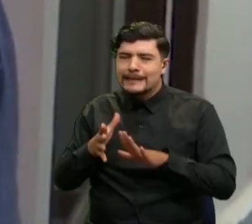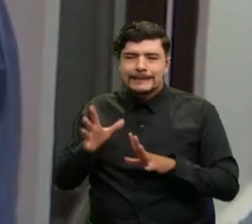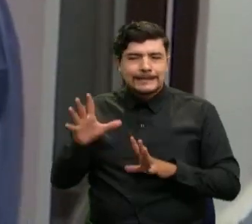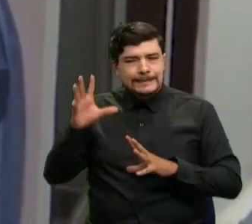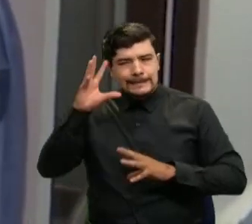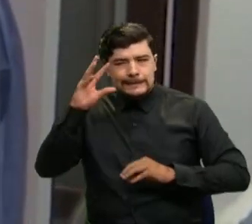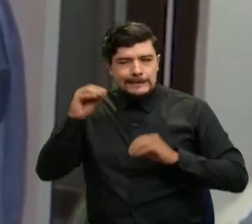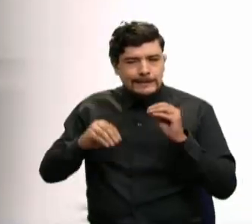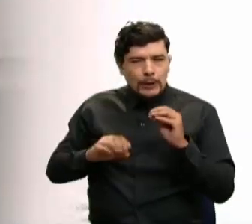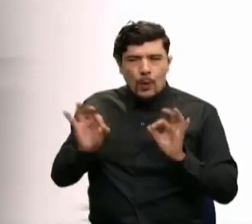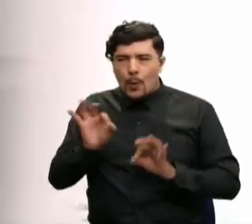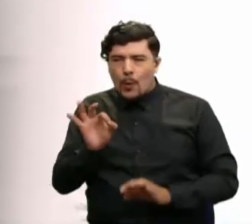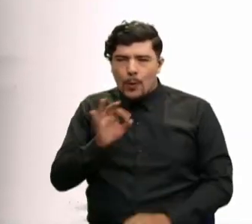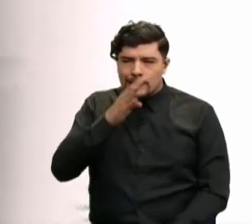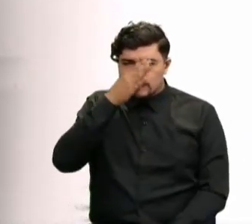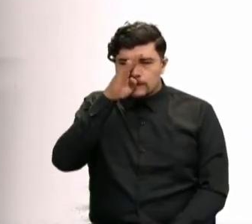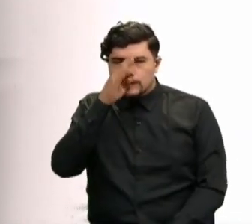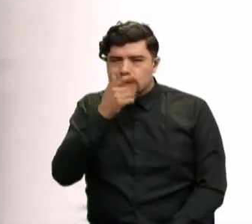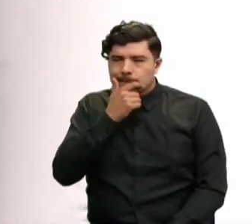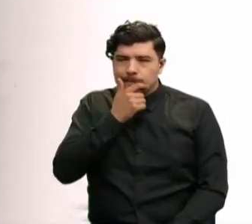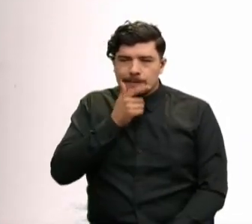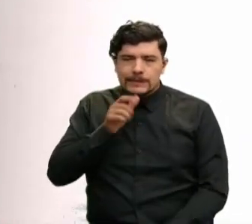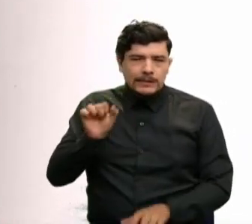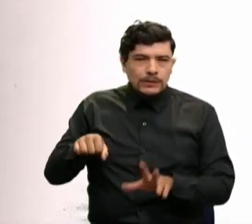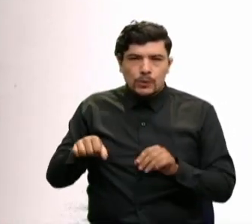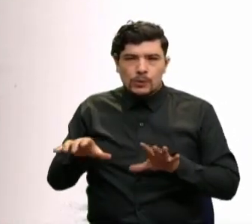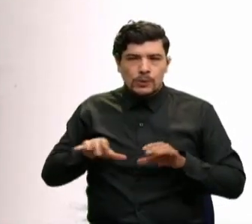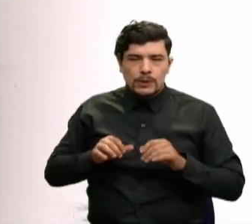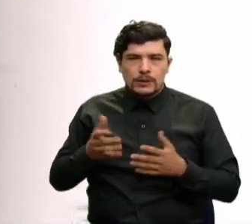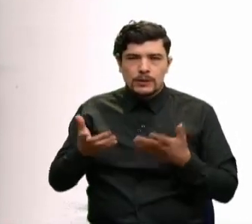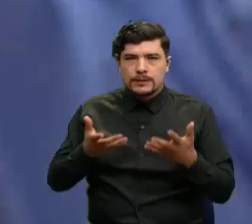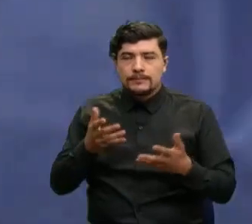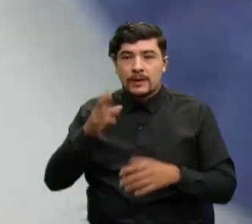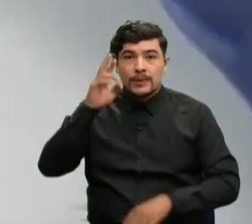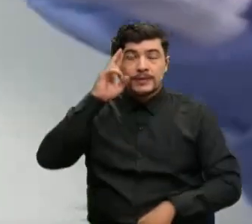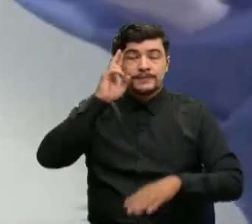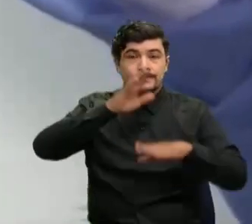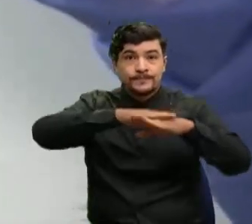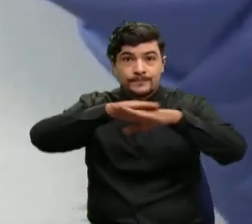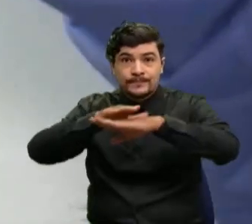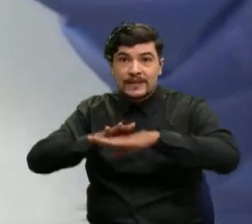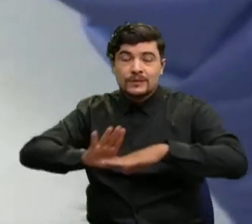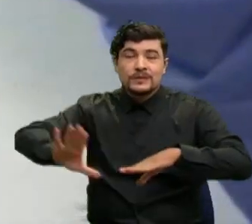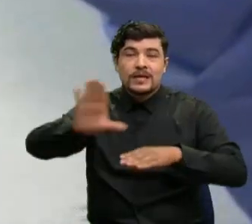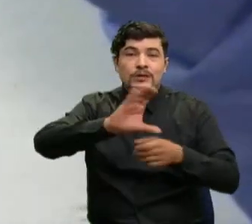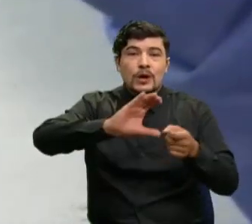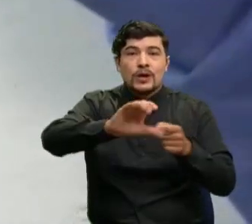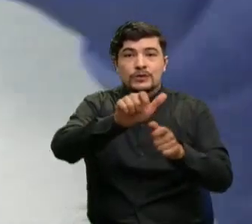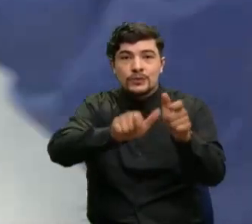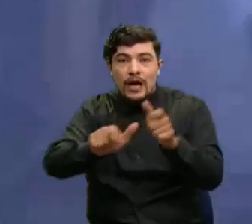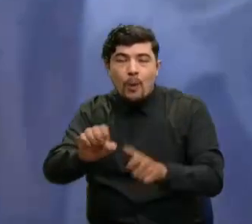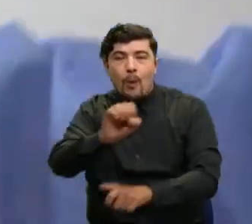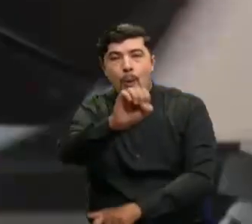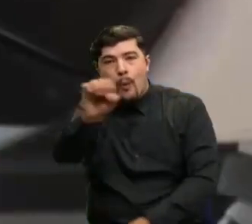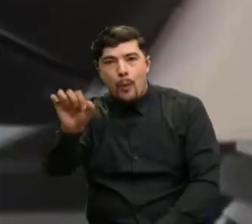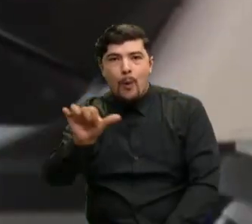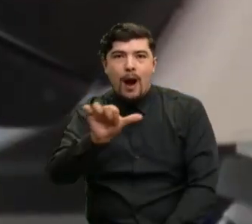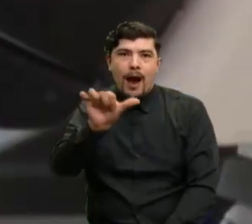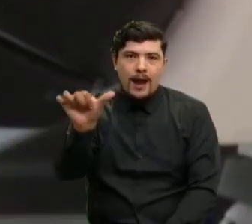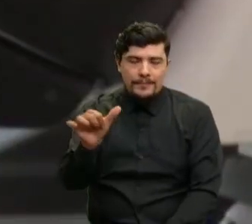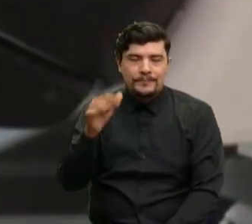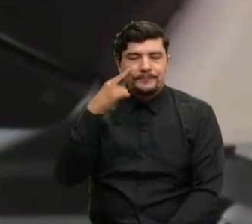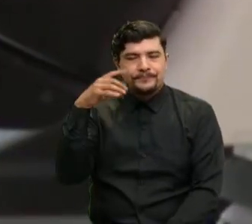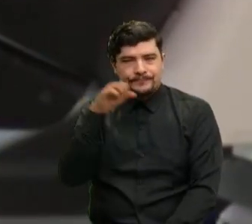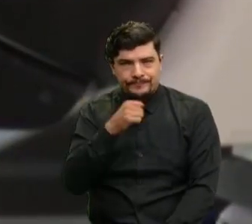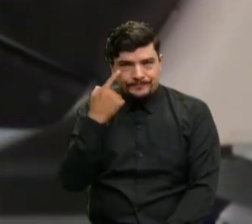un mensaje muy específico a todos nuestros santandereanos, a nuestras santandereanas. Mira, los estudios de vacunas contra